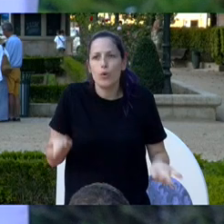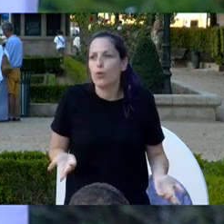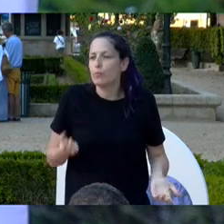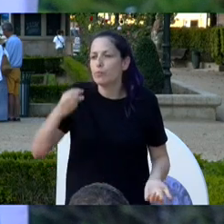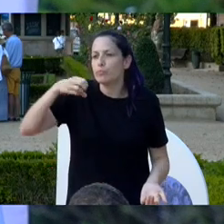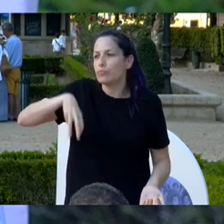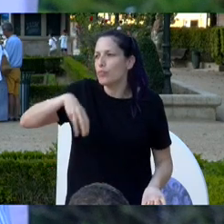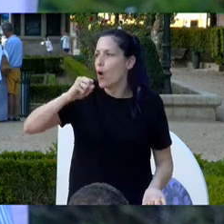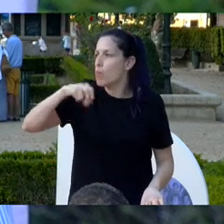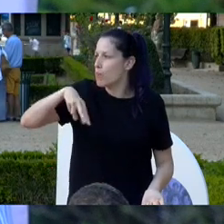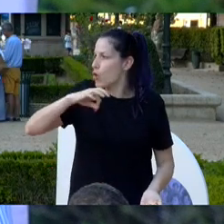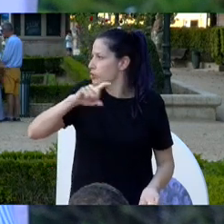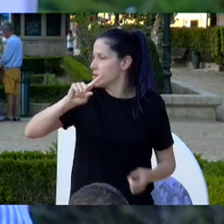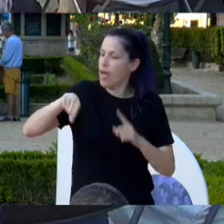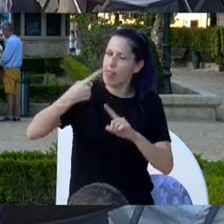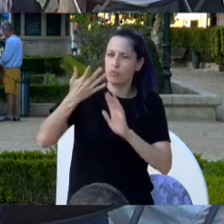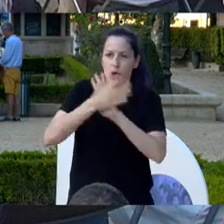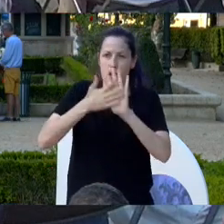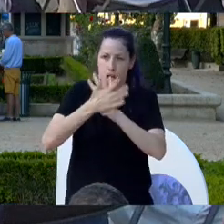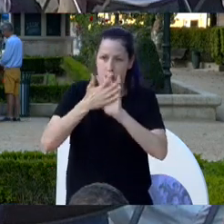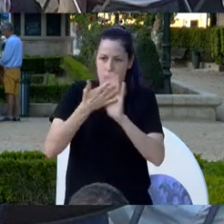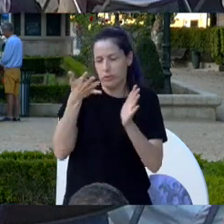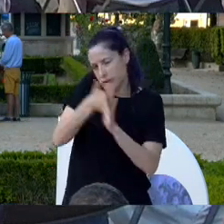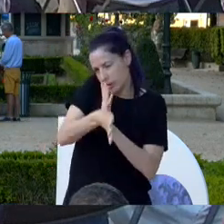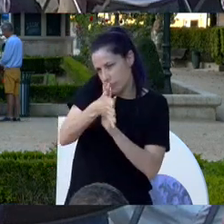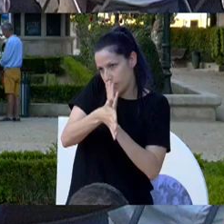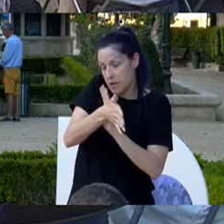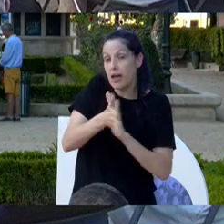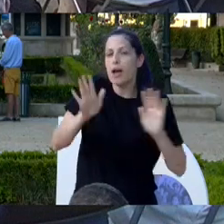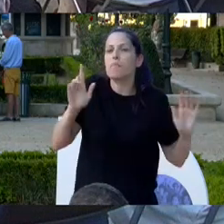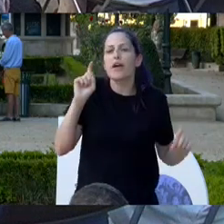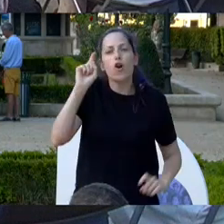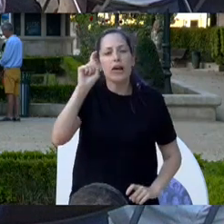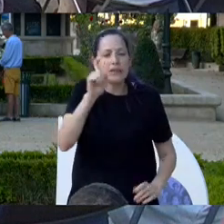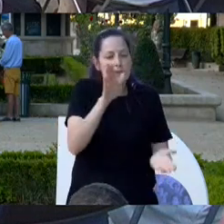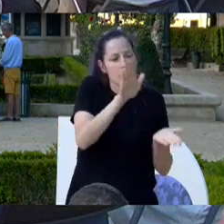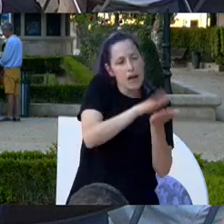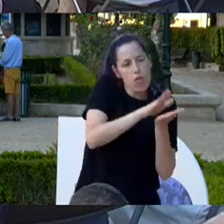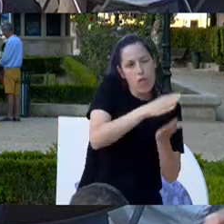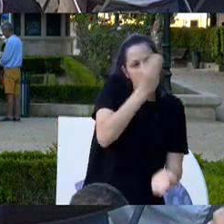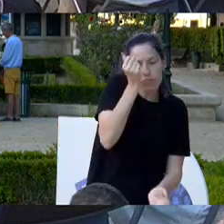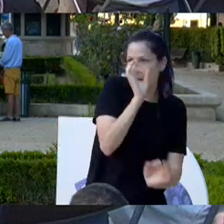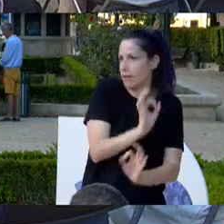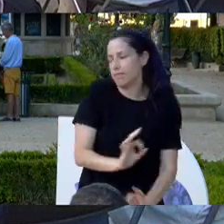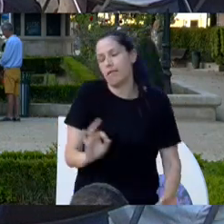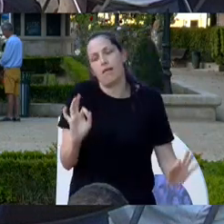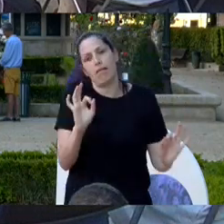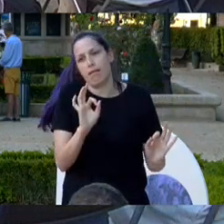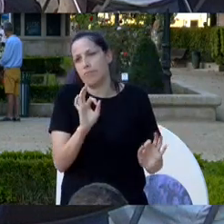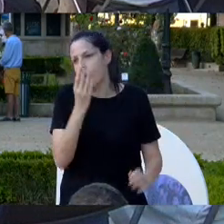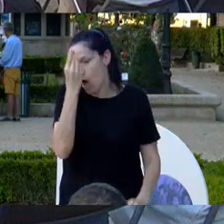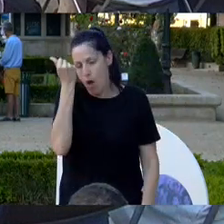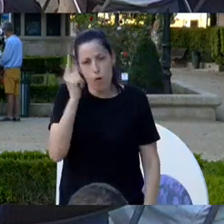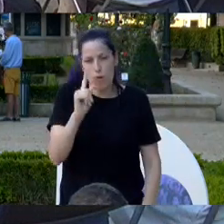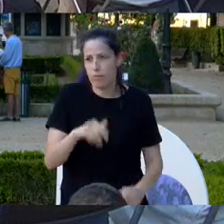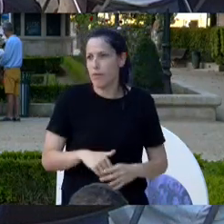Monse máis adiante, ela non esquece Redondela. Non esquece Redondela e, en aquel